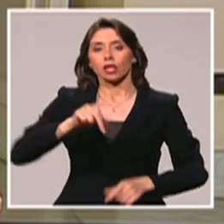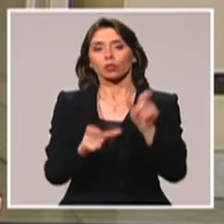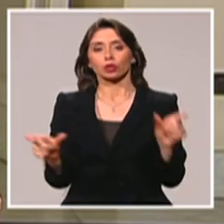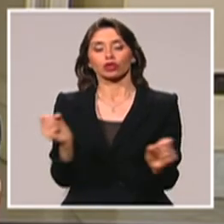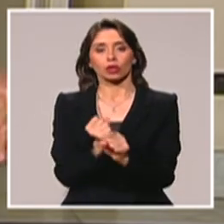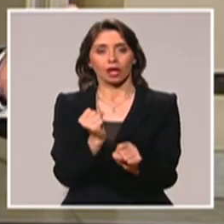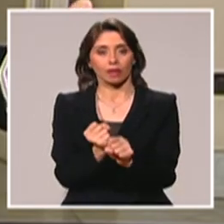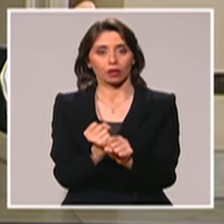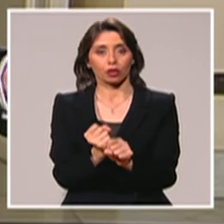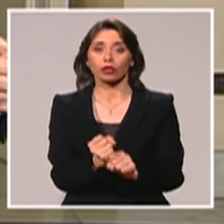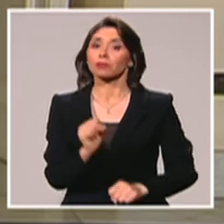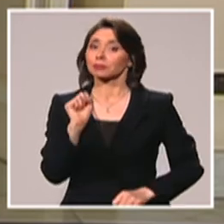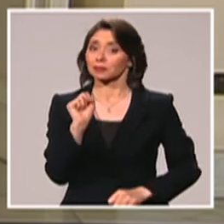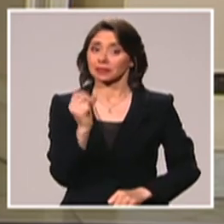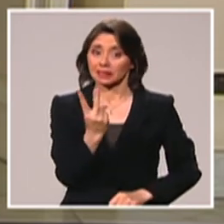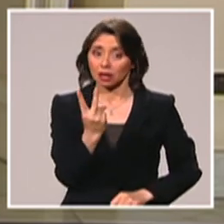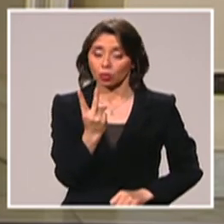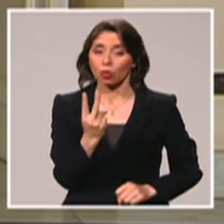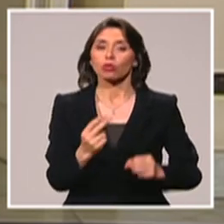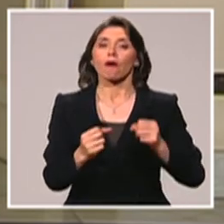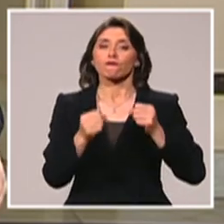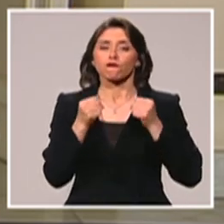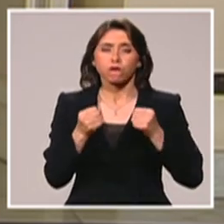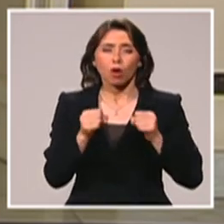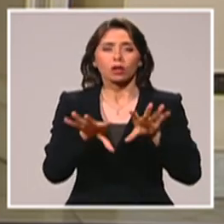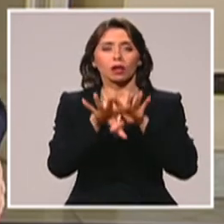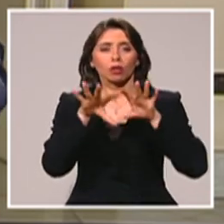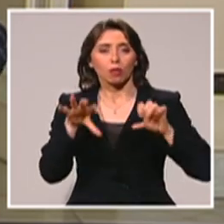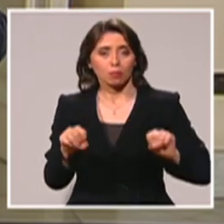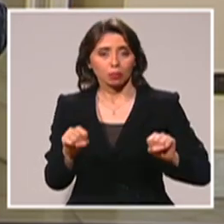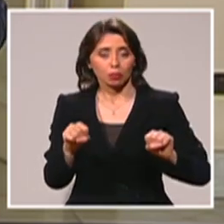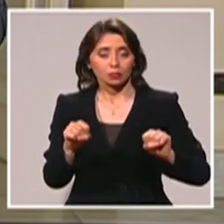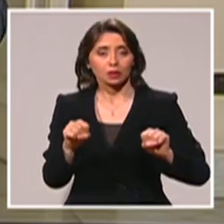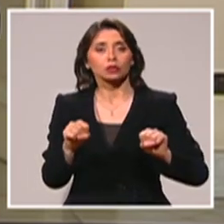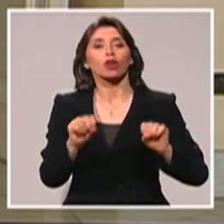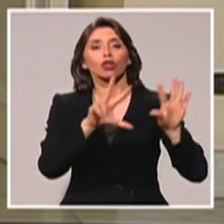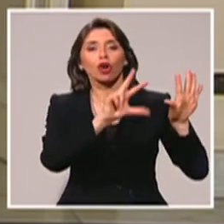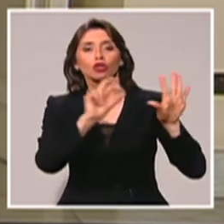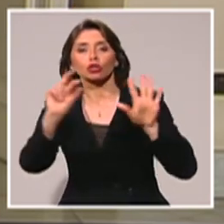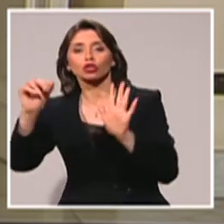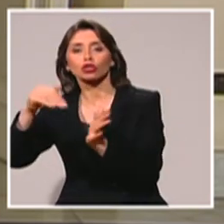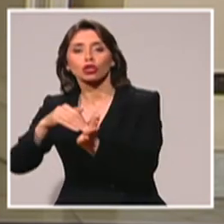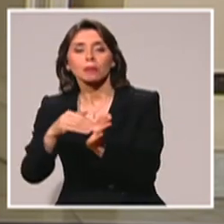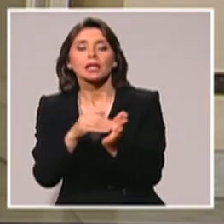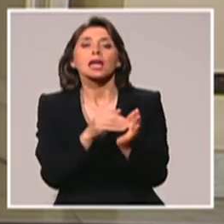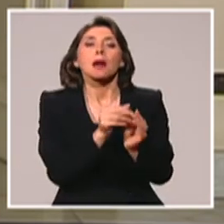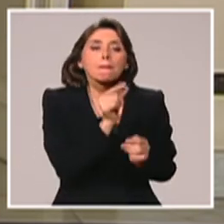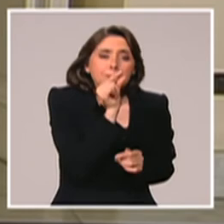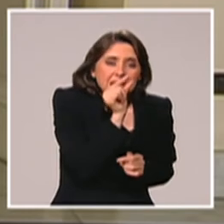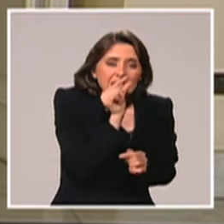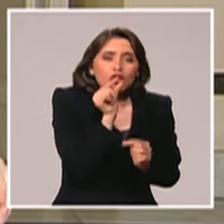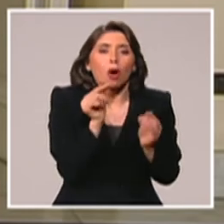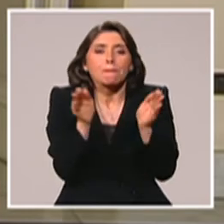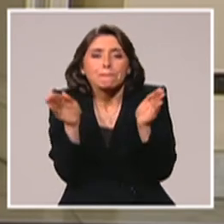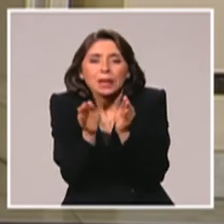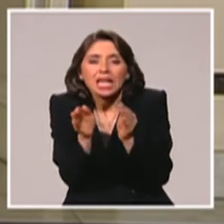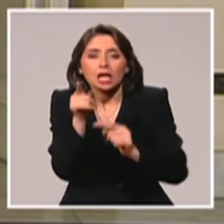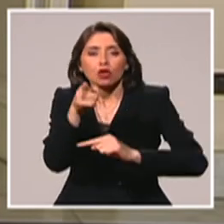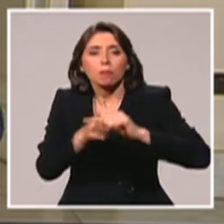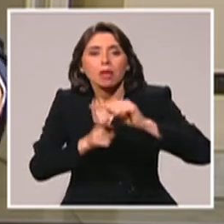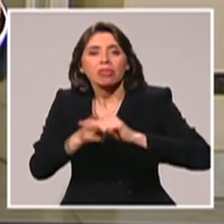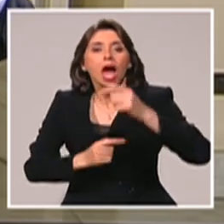y segundo un fuerte compromiso con los 800 mil micro pequeños y medianos empresarios